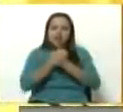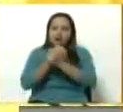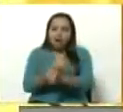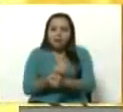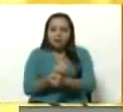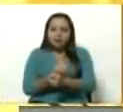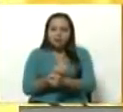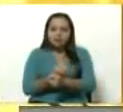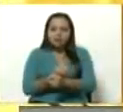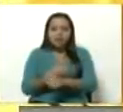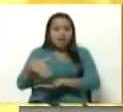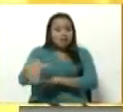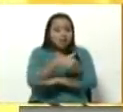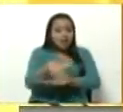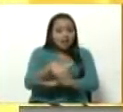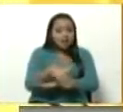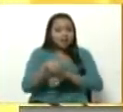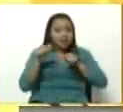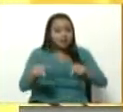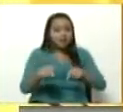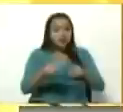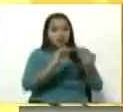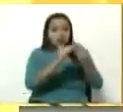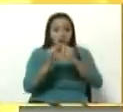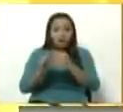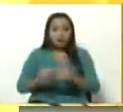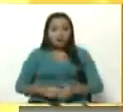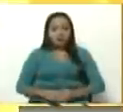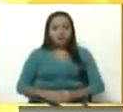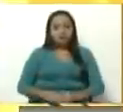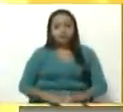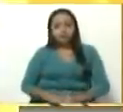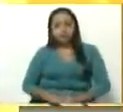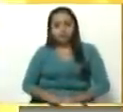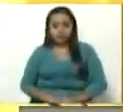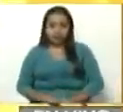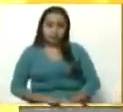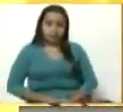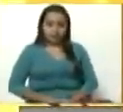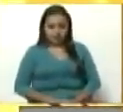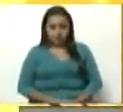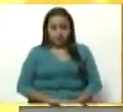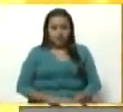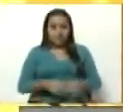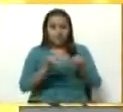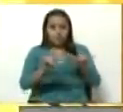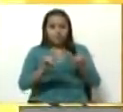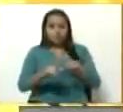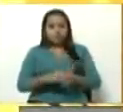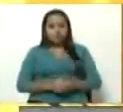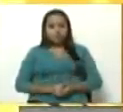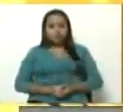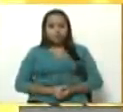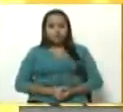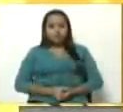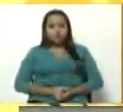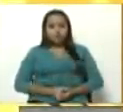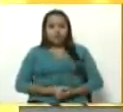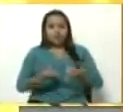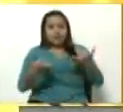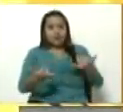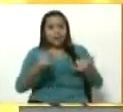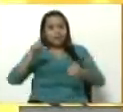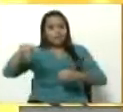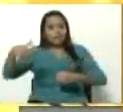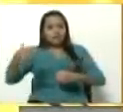esa calle, a esa comunidad. De tal manera que en ese sentido, a partir ya de